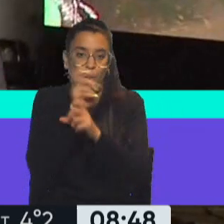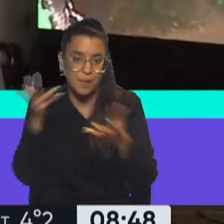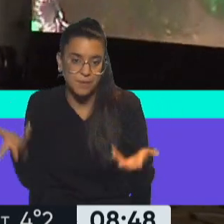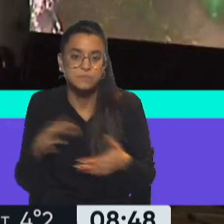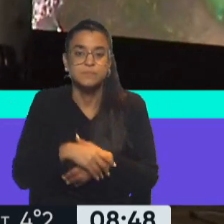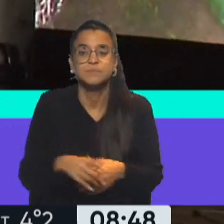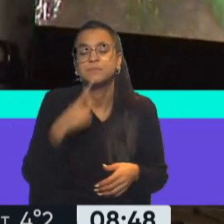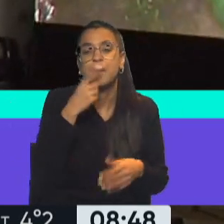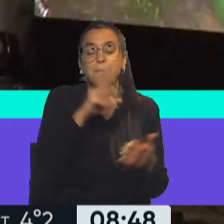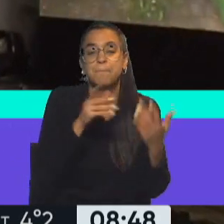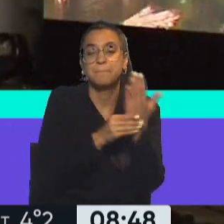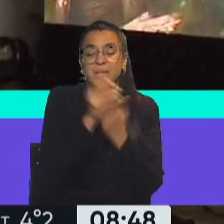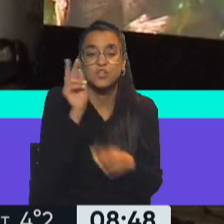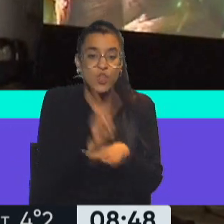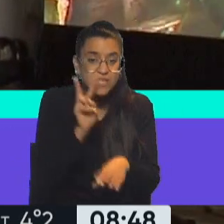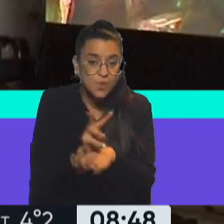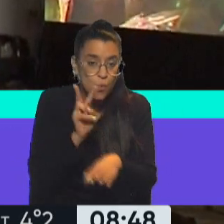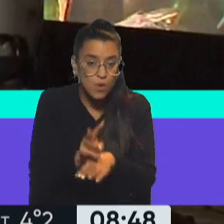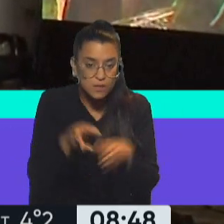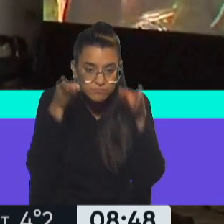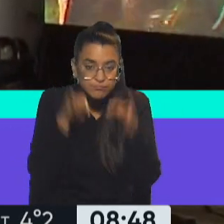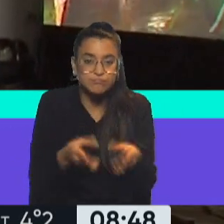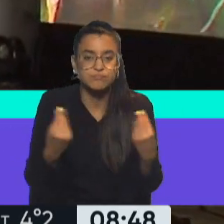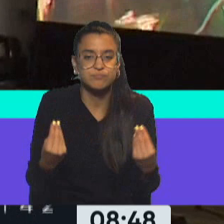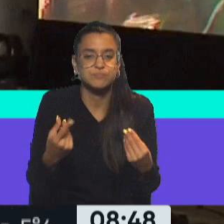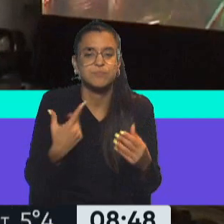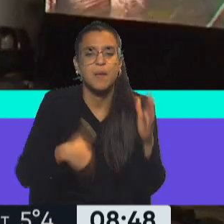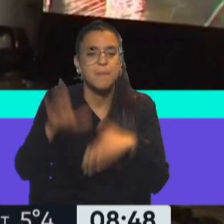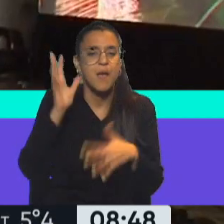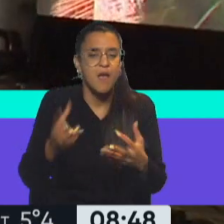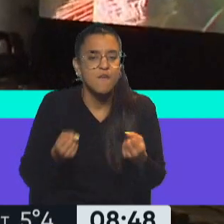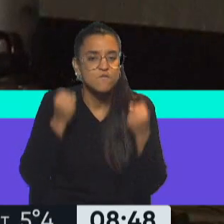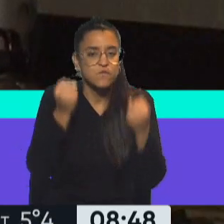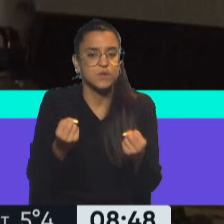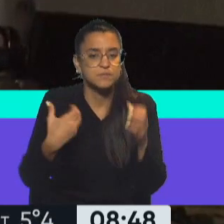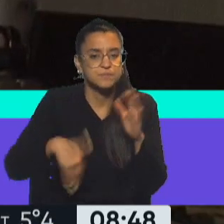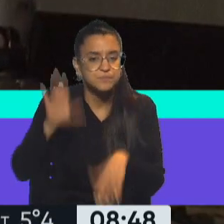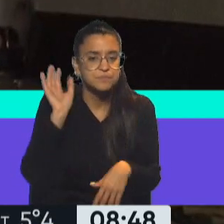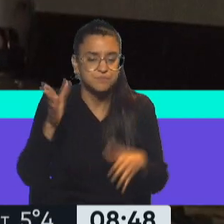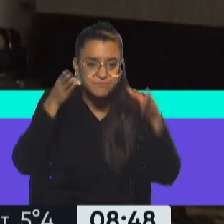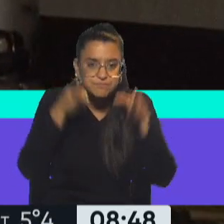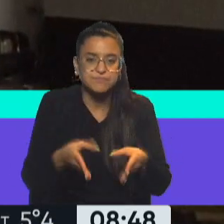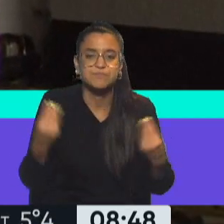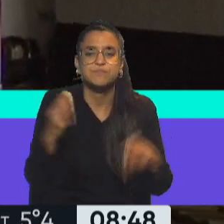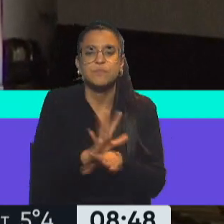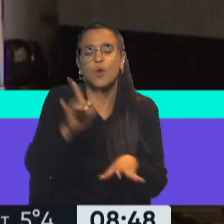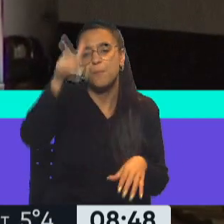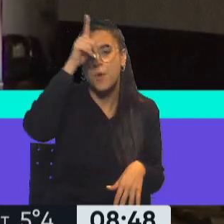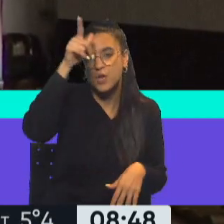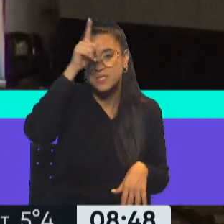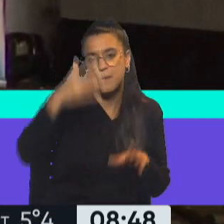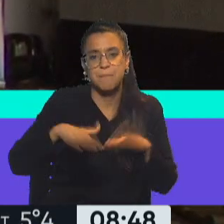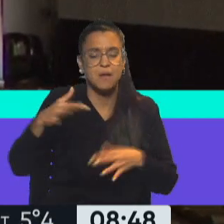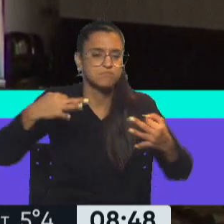los ministros de seguridad nos atañe poner el mayor esfuerzo y la mejor dedicación en tener una policía cada vez